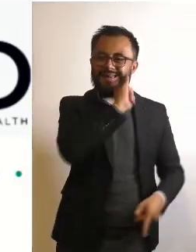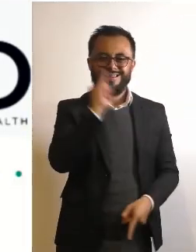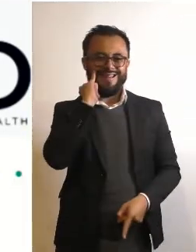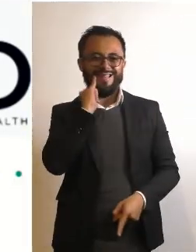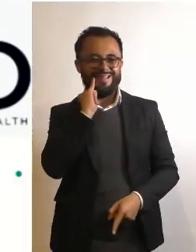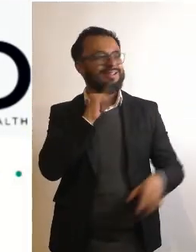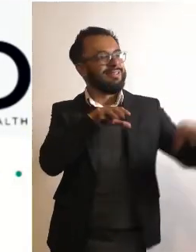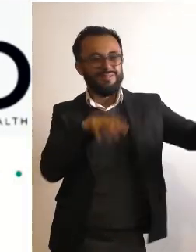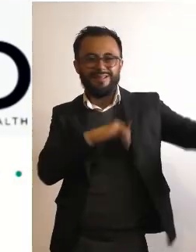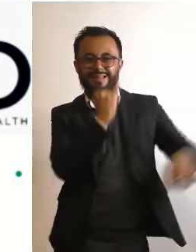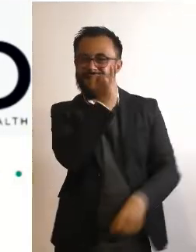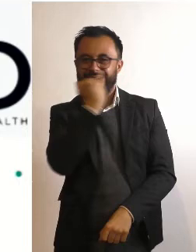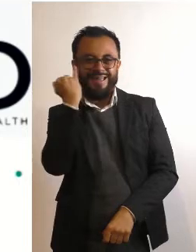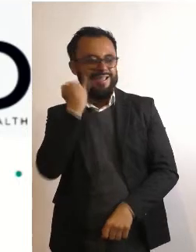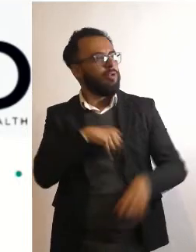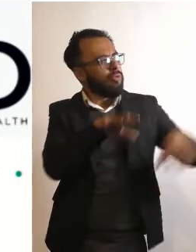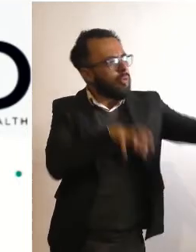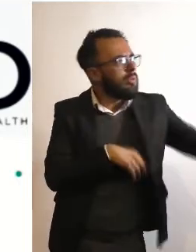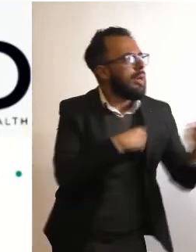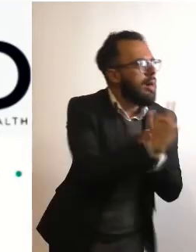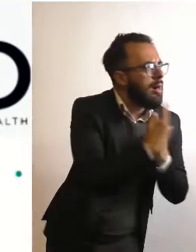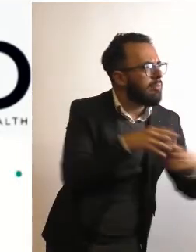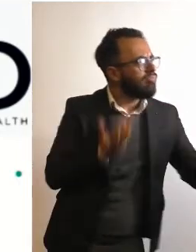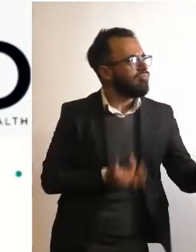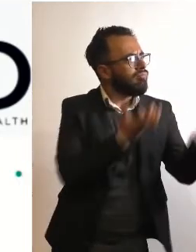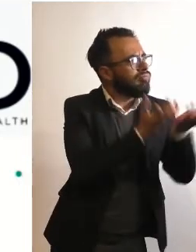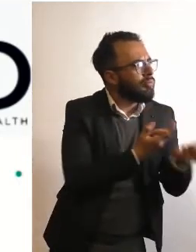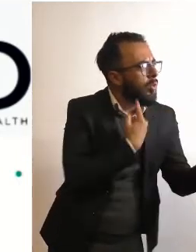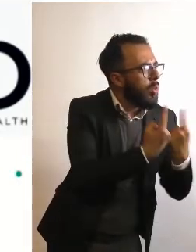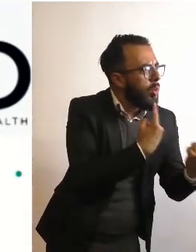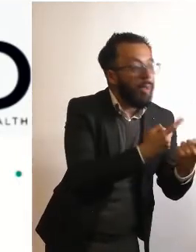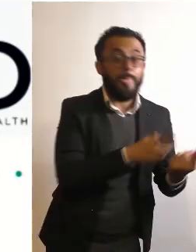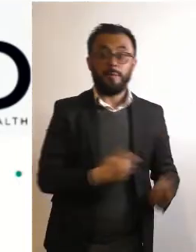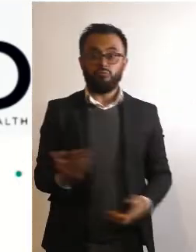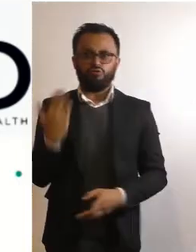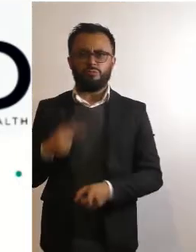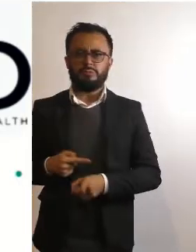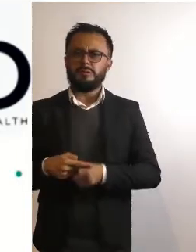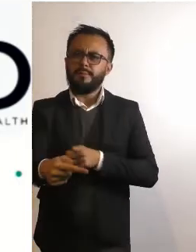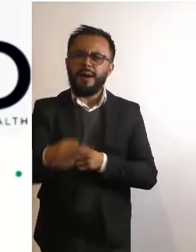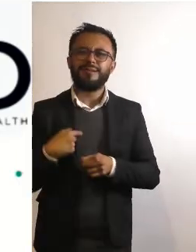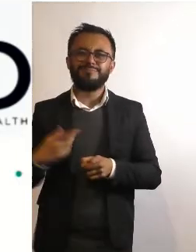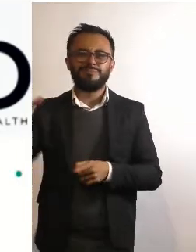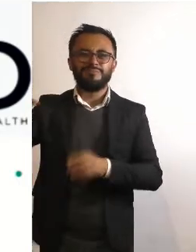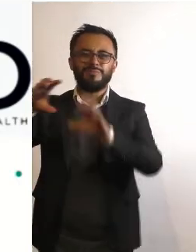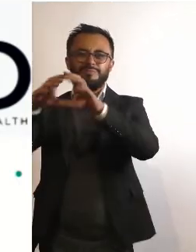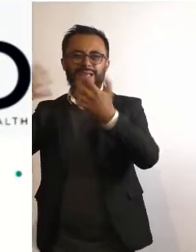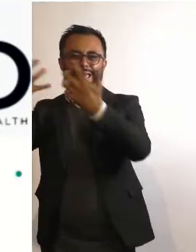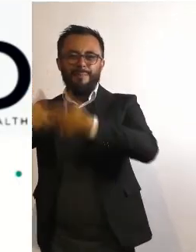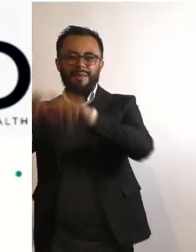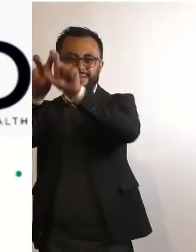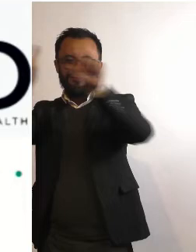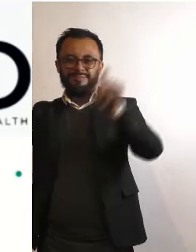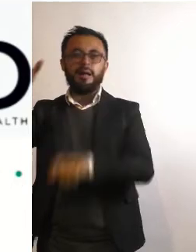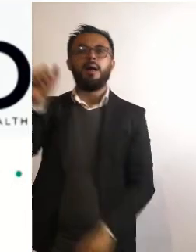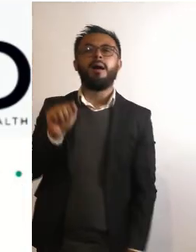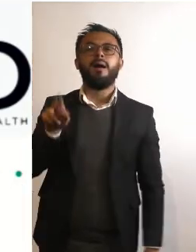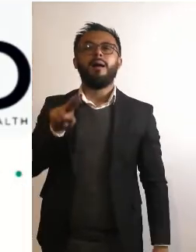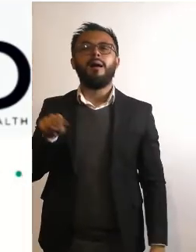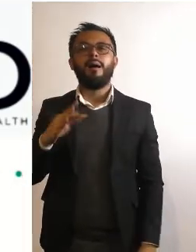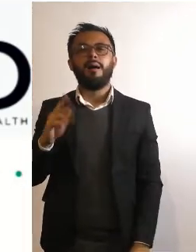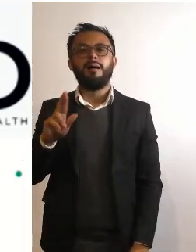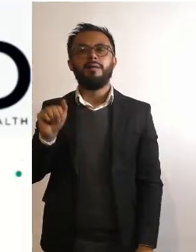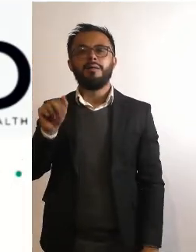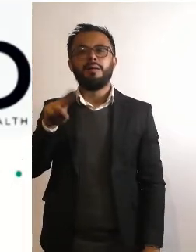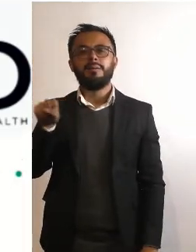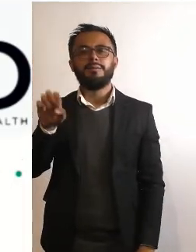Precisamente con AstraZeneca tuvimos la semana pasada una actividad en la cual durante todo el día estuvieron trabajando